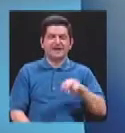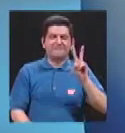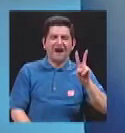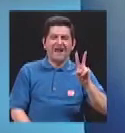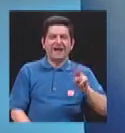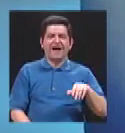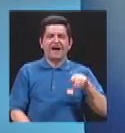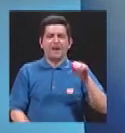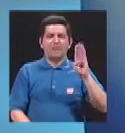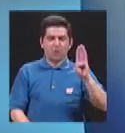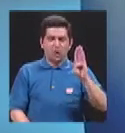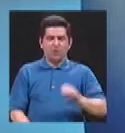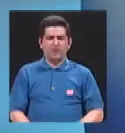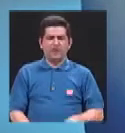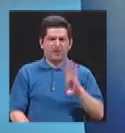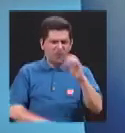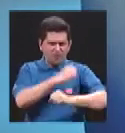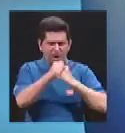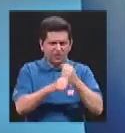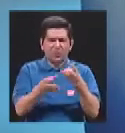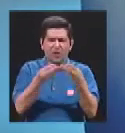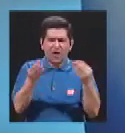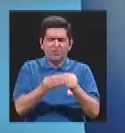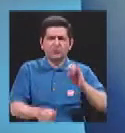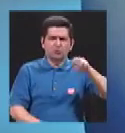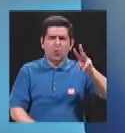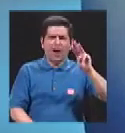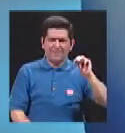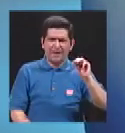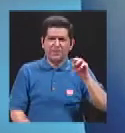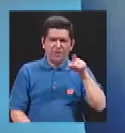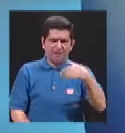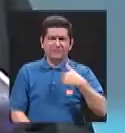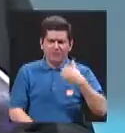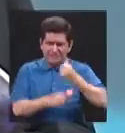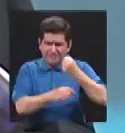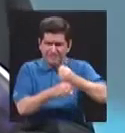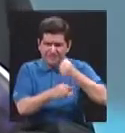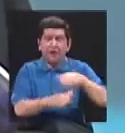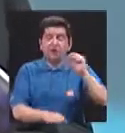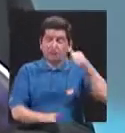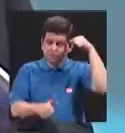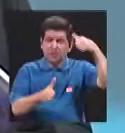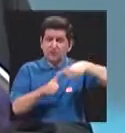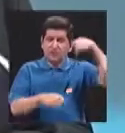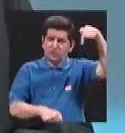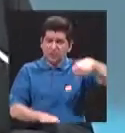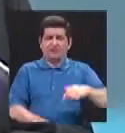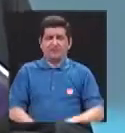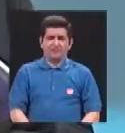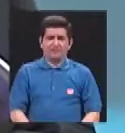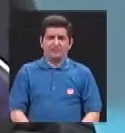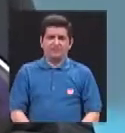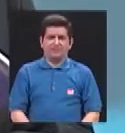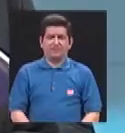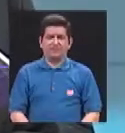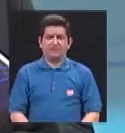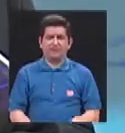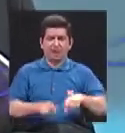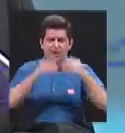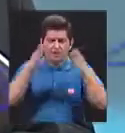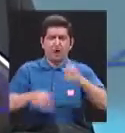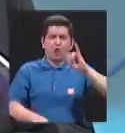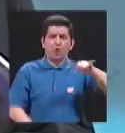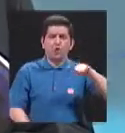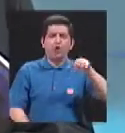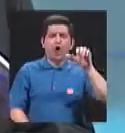Fernández, después de 4 años, creo, ¿verdad? Fue de producción que tuvo Juan Manuel. Ciertamente. Hay que recordar aquí